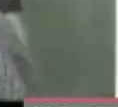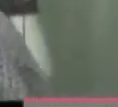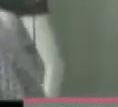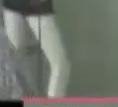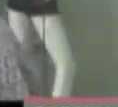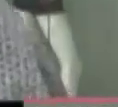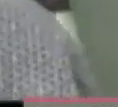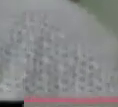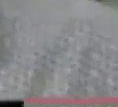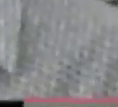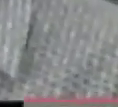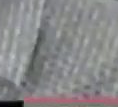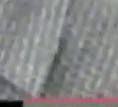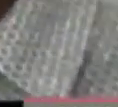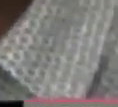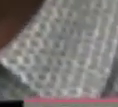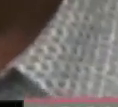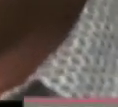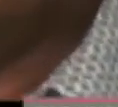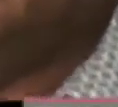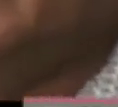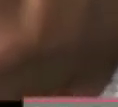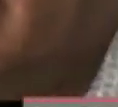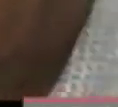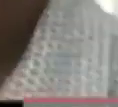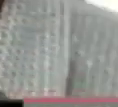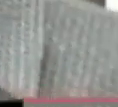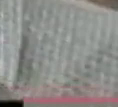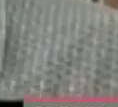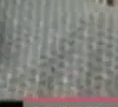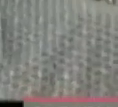Maracay, Valencia. Es decir, es toda una